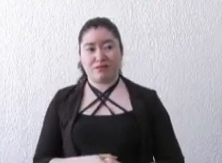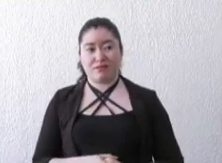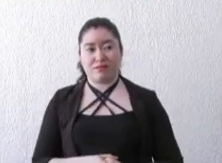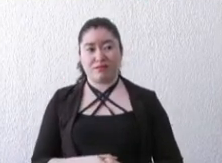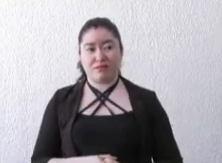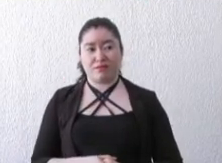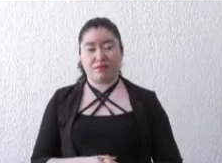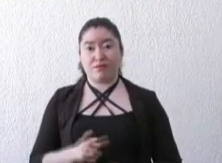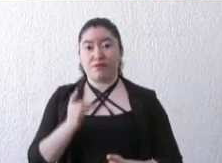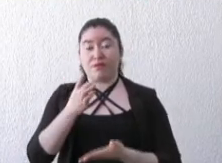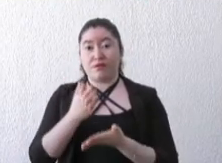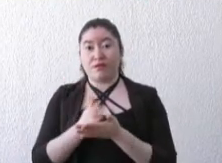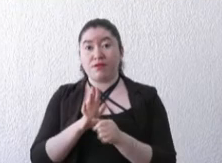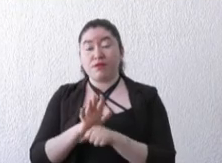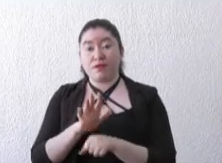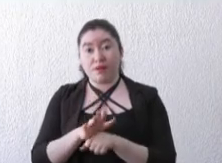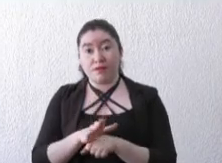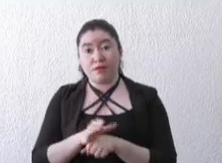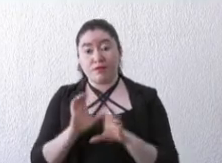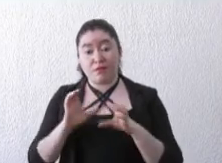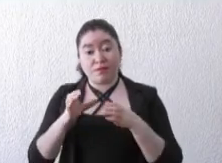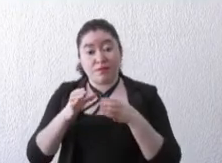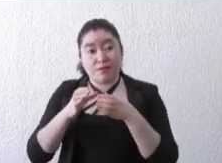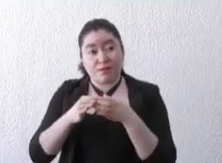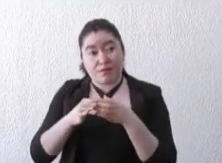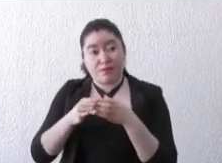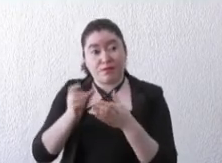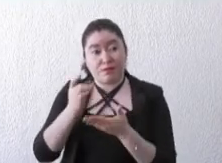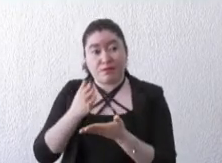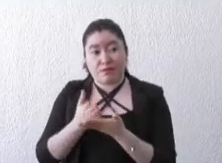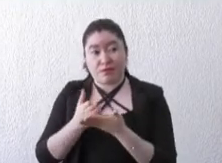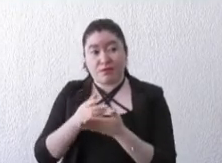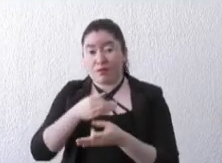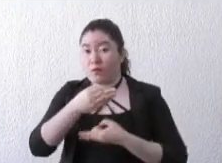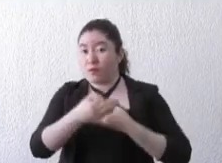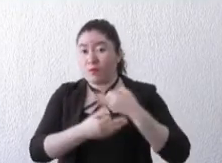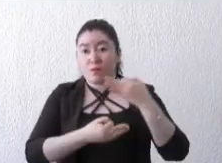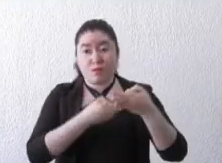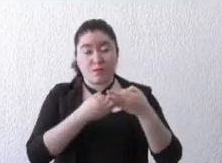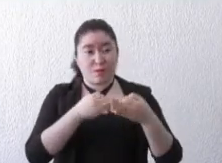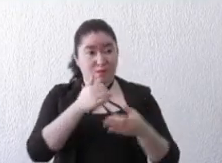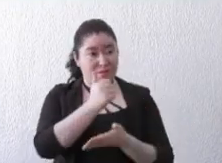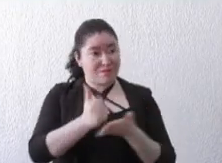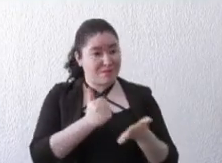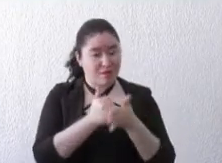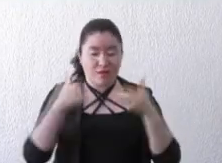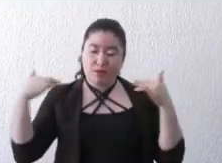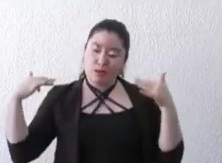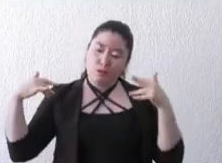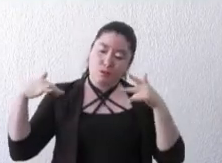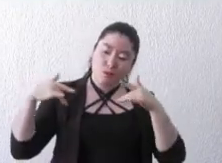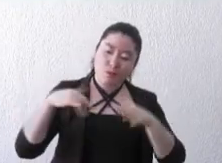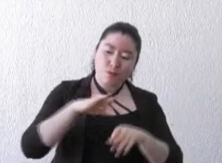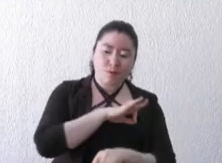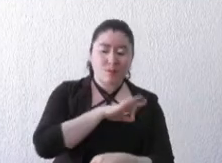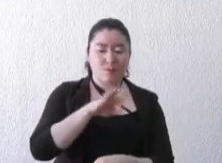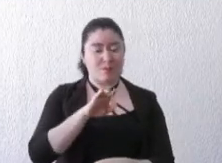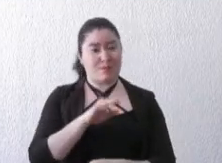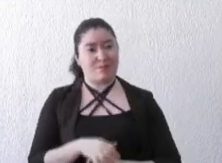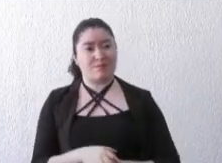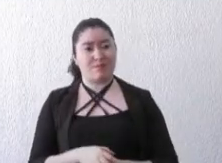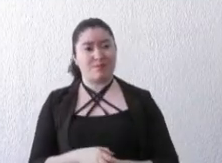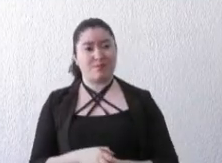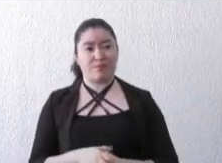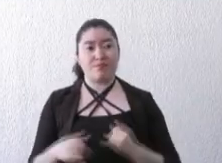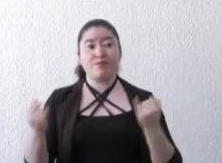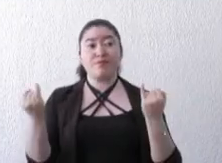las comunidades vecinas, sino serán las comunidades de toda esta gran ciudad. También para mí es un gran orgullo y